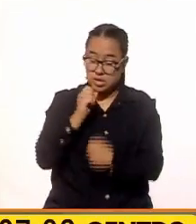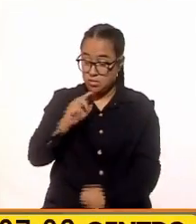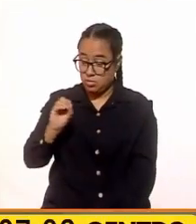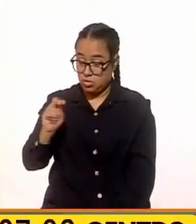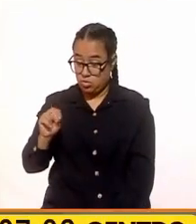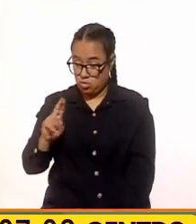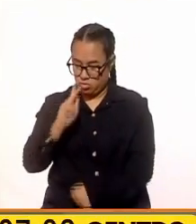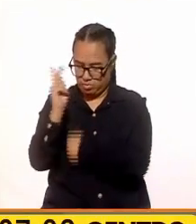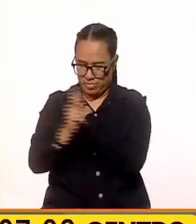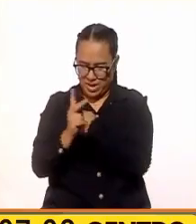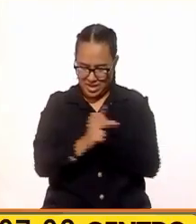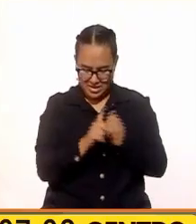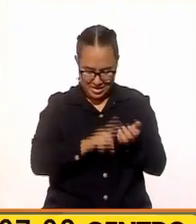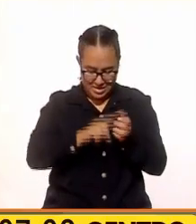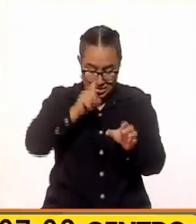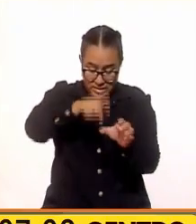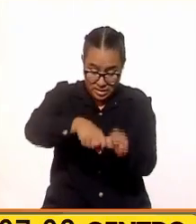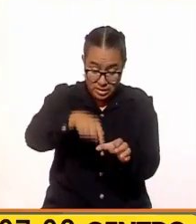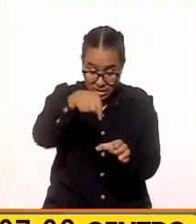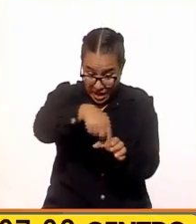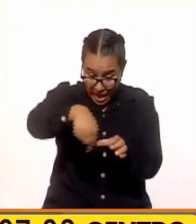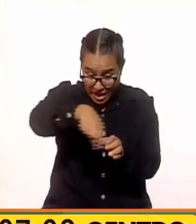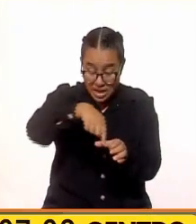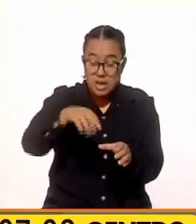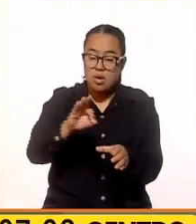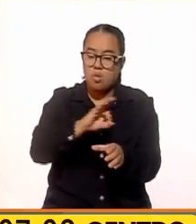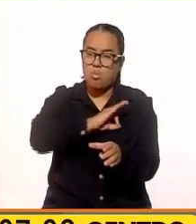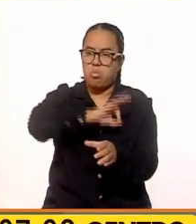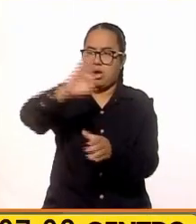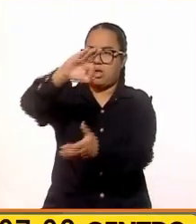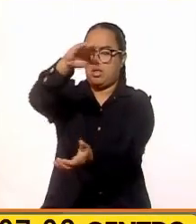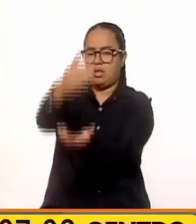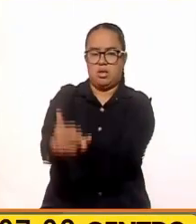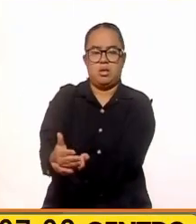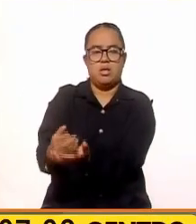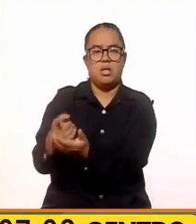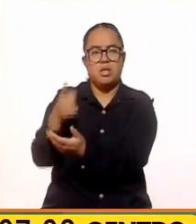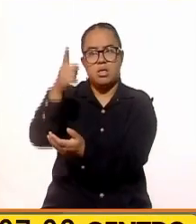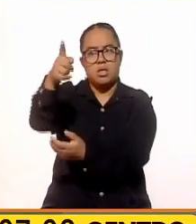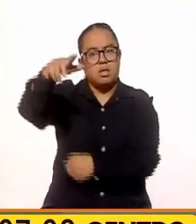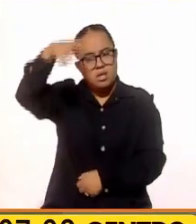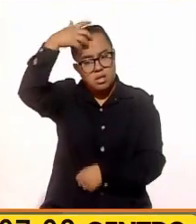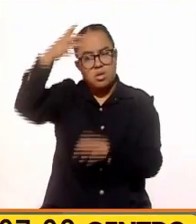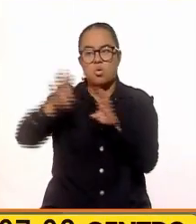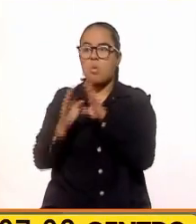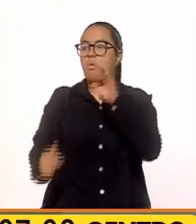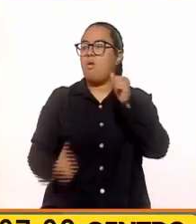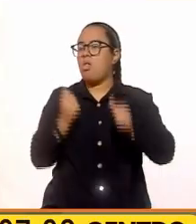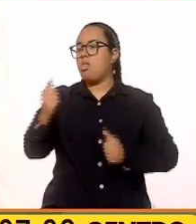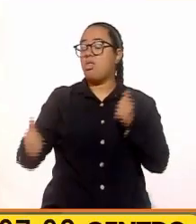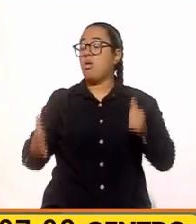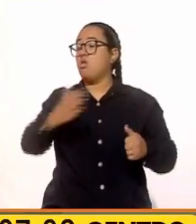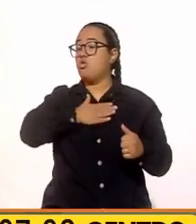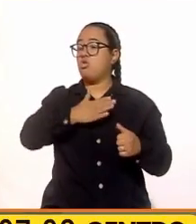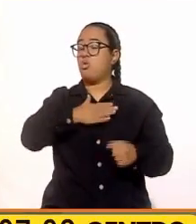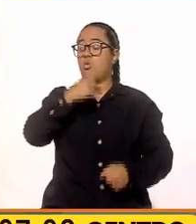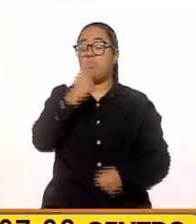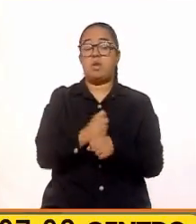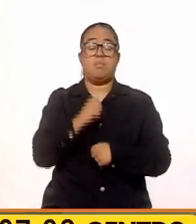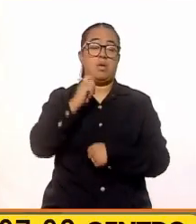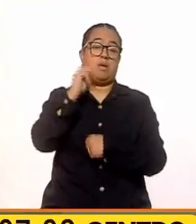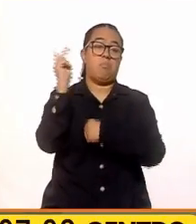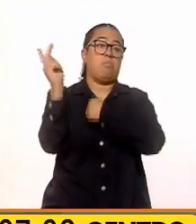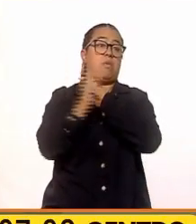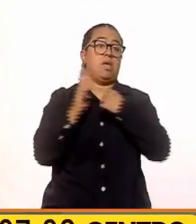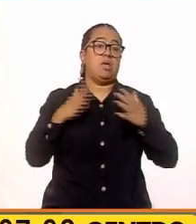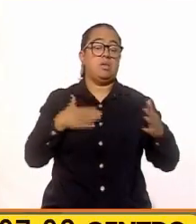pueden detener y frenar o quizá descarrilar esta intentona de Donald Trump por imponerse como prácticamente como